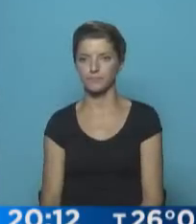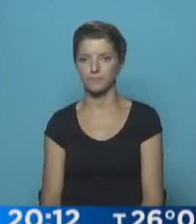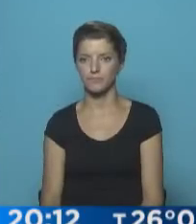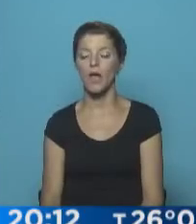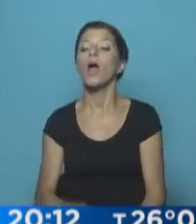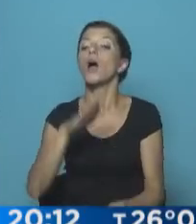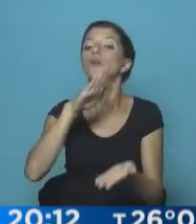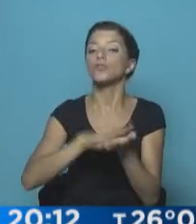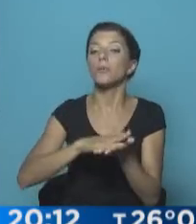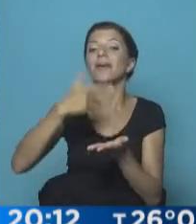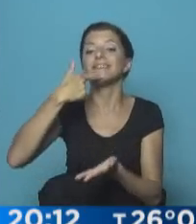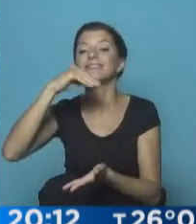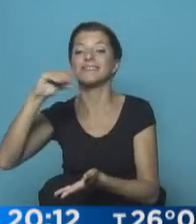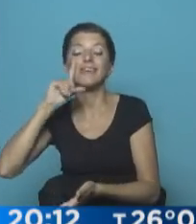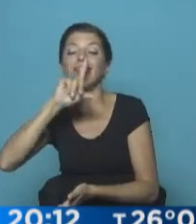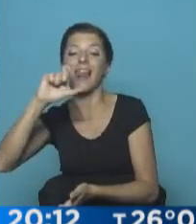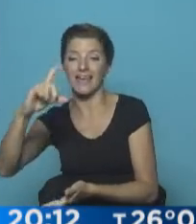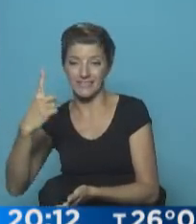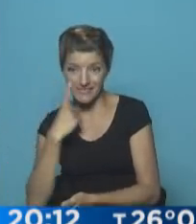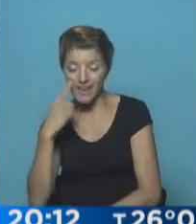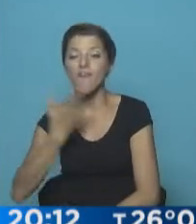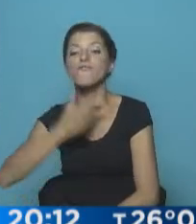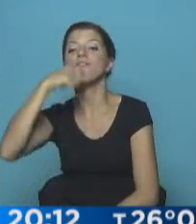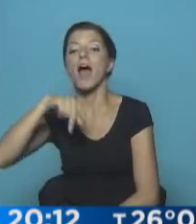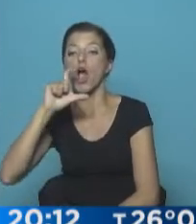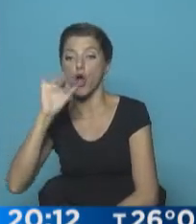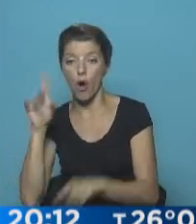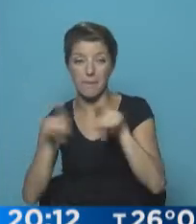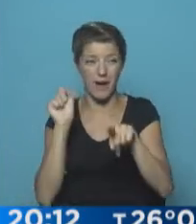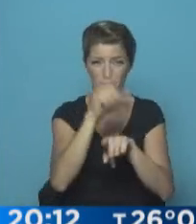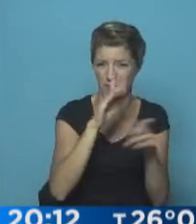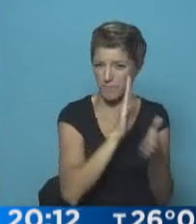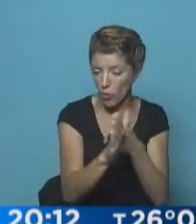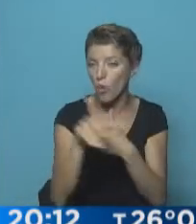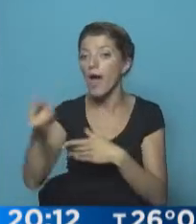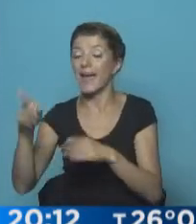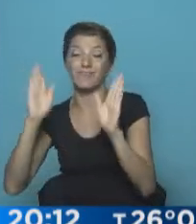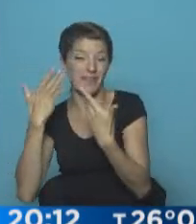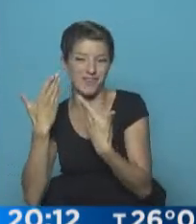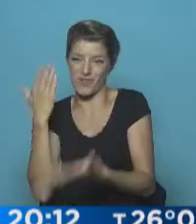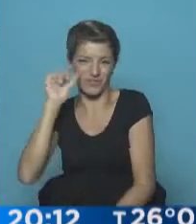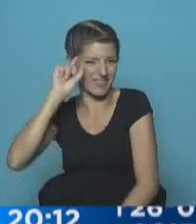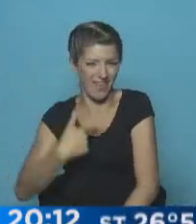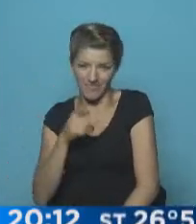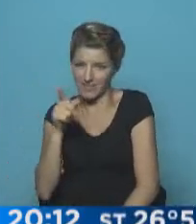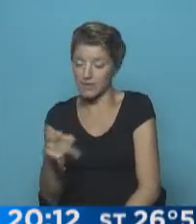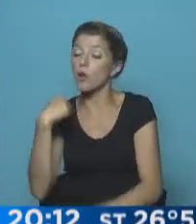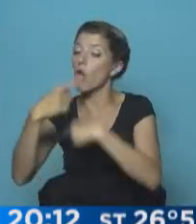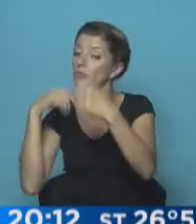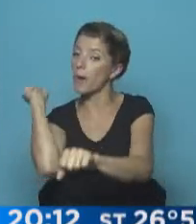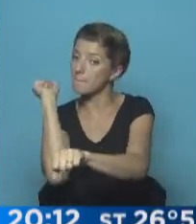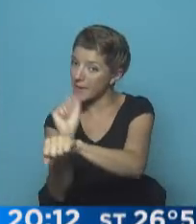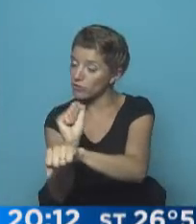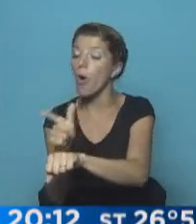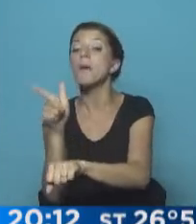A propósito de Franco Schillaci, se declaró inocente, ya culminó su indagatoria, sigue detenido, está acusado de haber participado en la